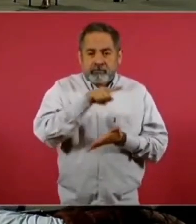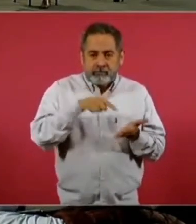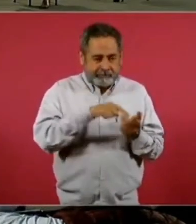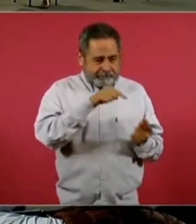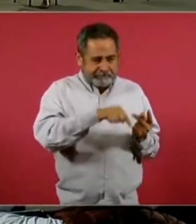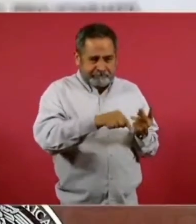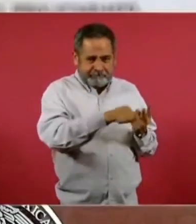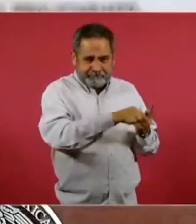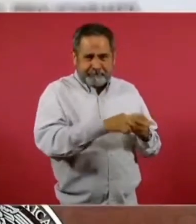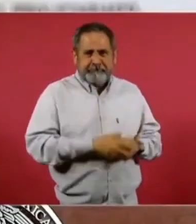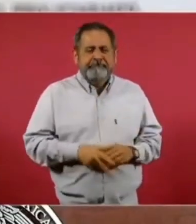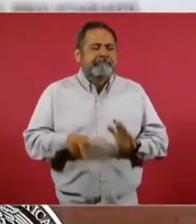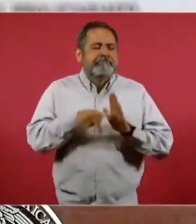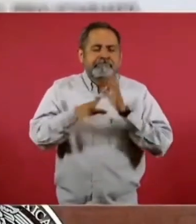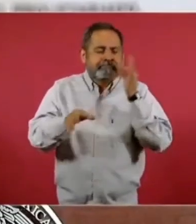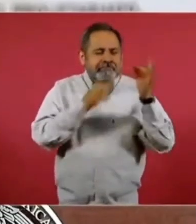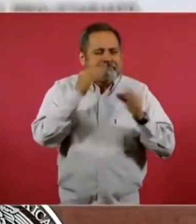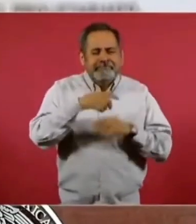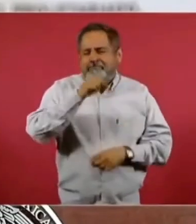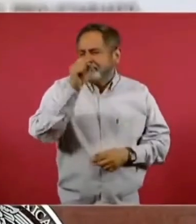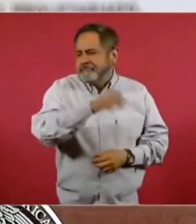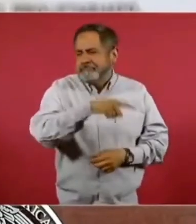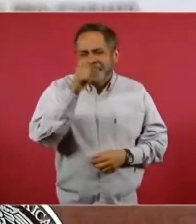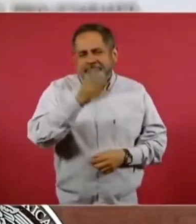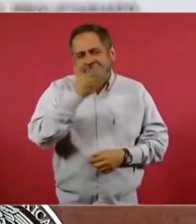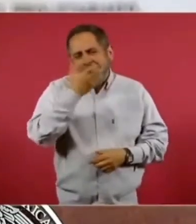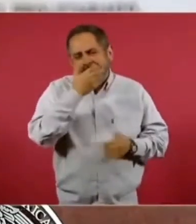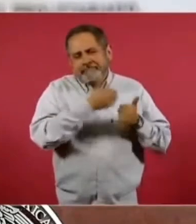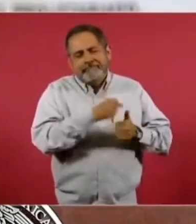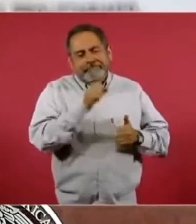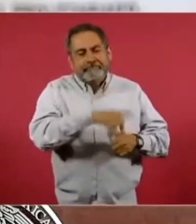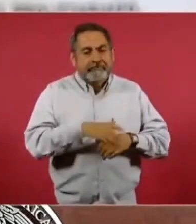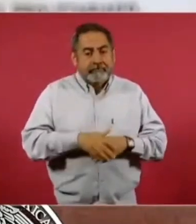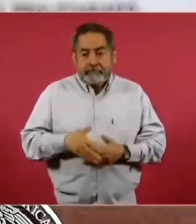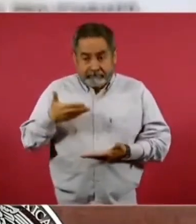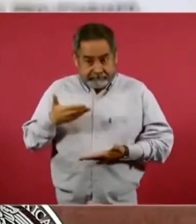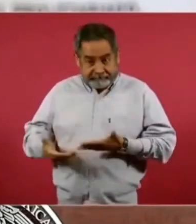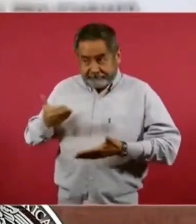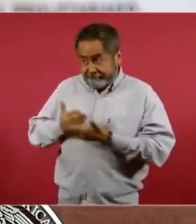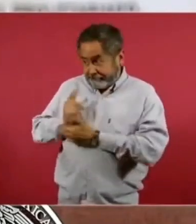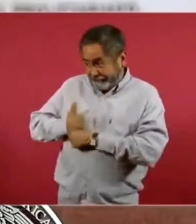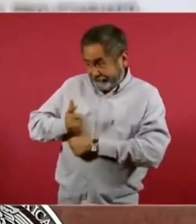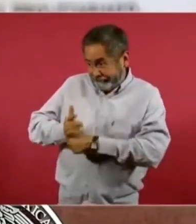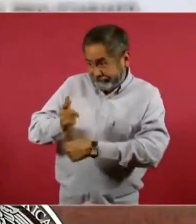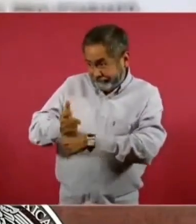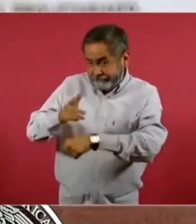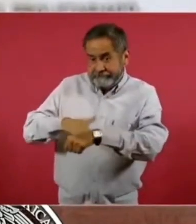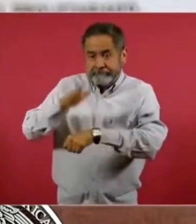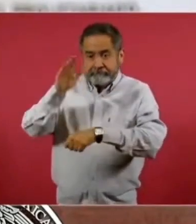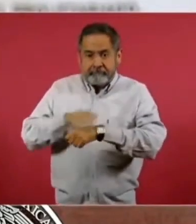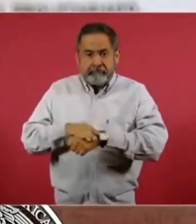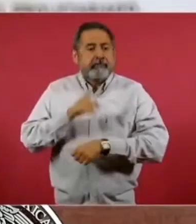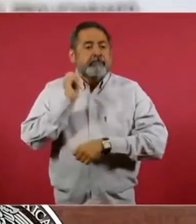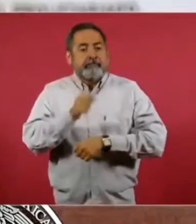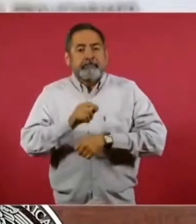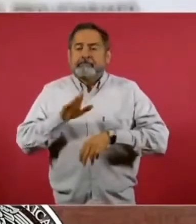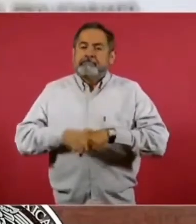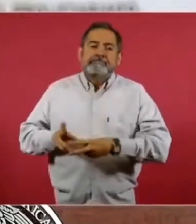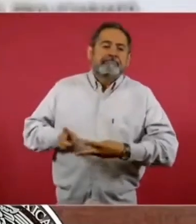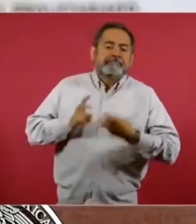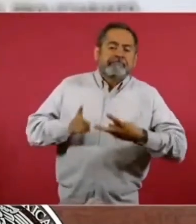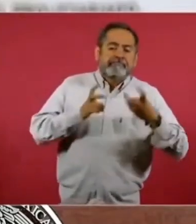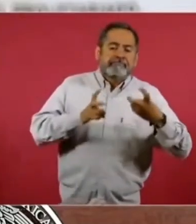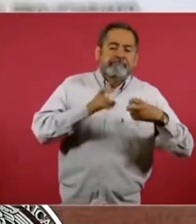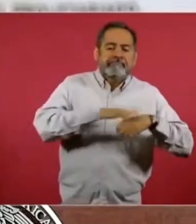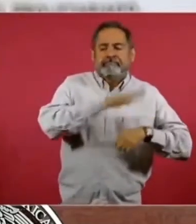diario conservador quiere hacer creer que, como ahora se detectan más tomas clandestinas, hay más robo de combustible.